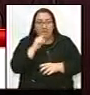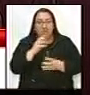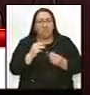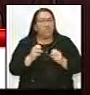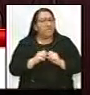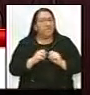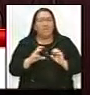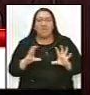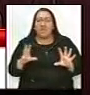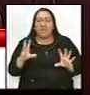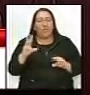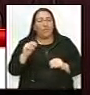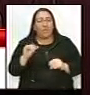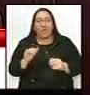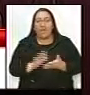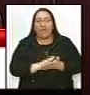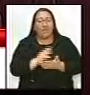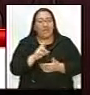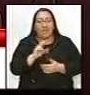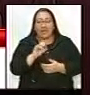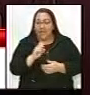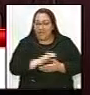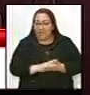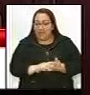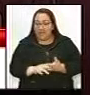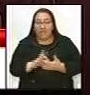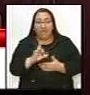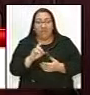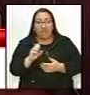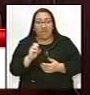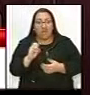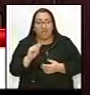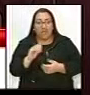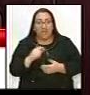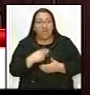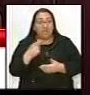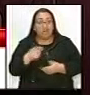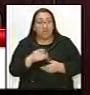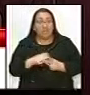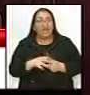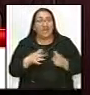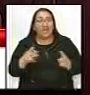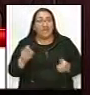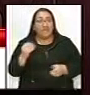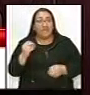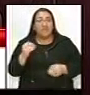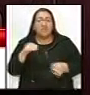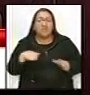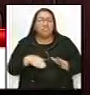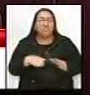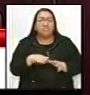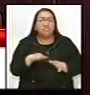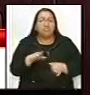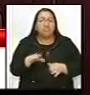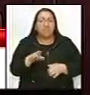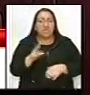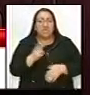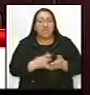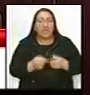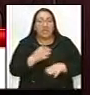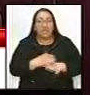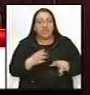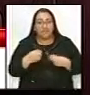clara no había redes dorsales de fibra óptica que son esas grandes autopistas digitales que